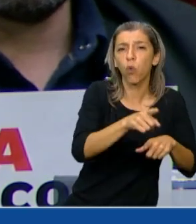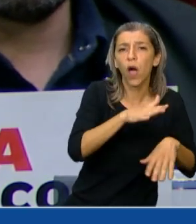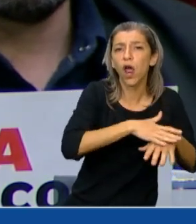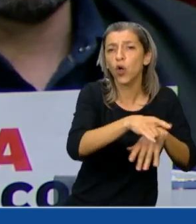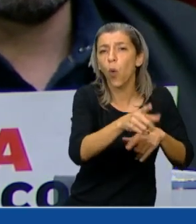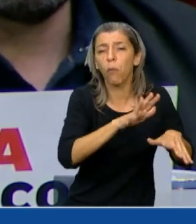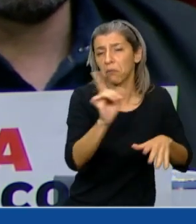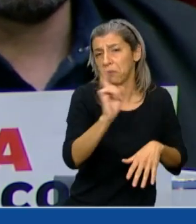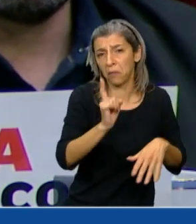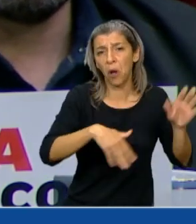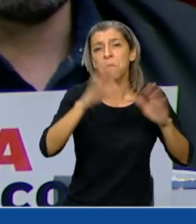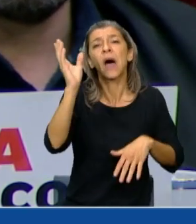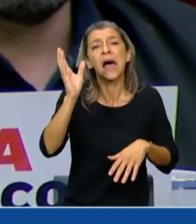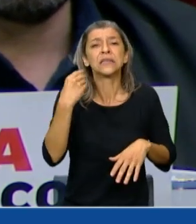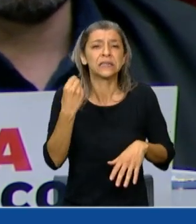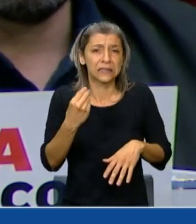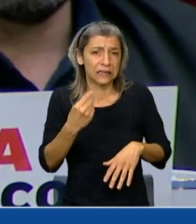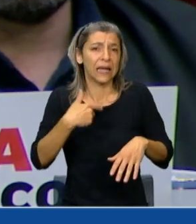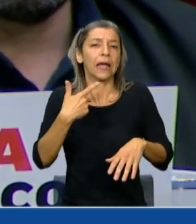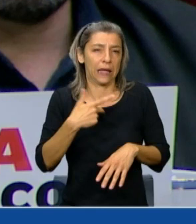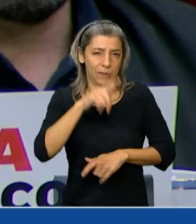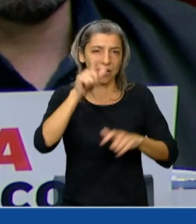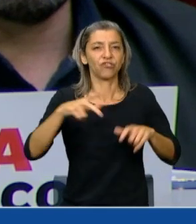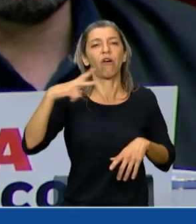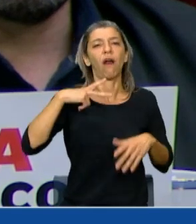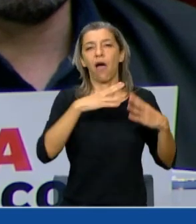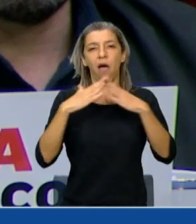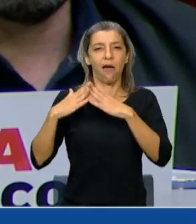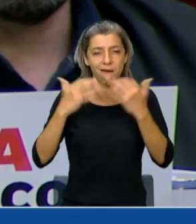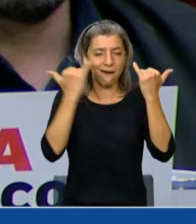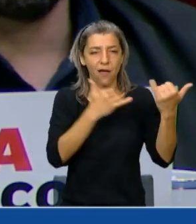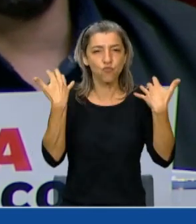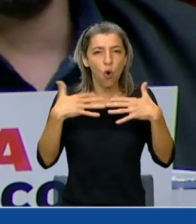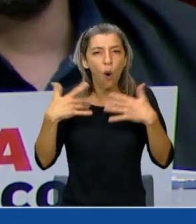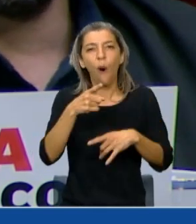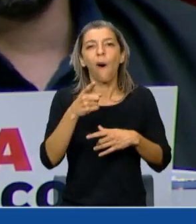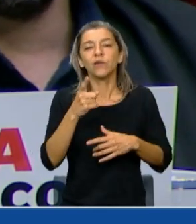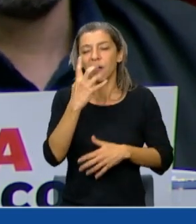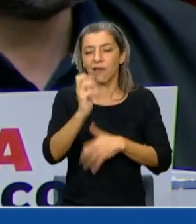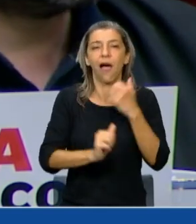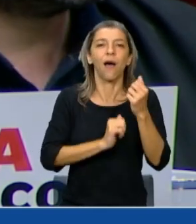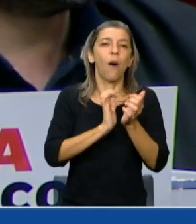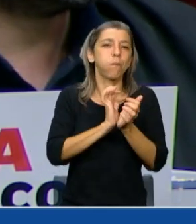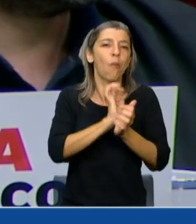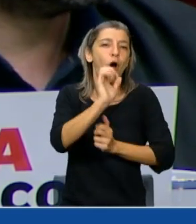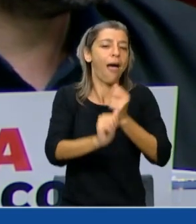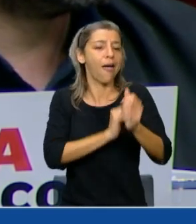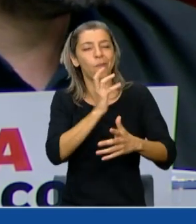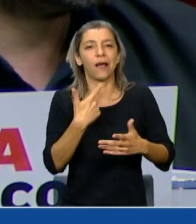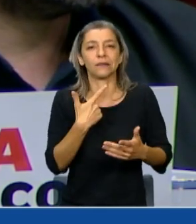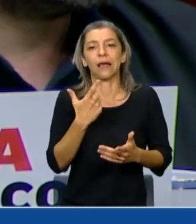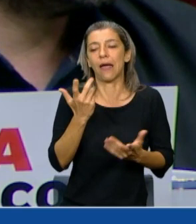cantidad importante de propiedades y que son los que determinan que sí se pone en el mercado, que no se pone en el mercado, porque aquel que